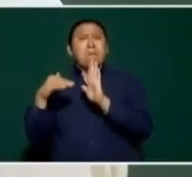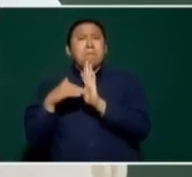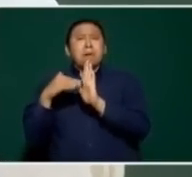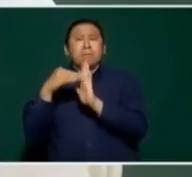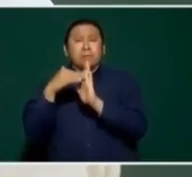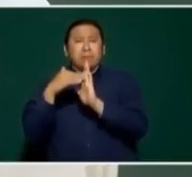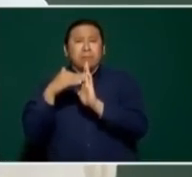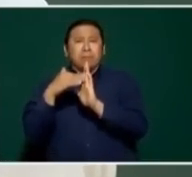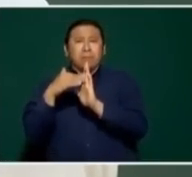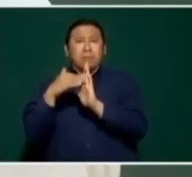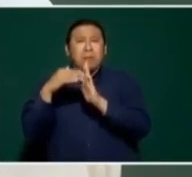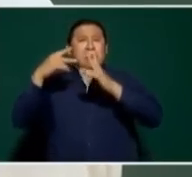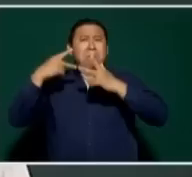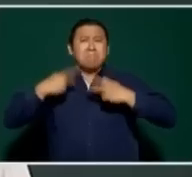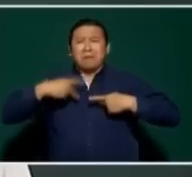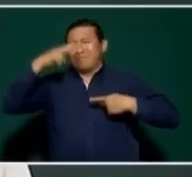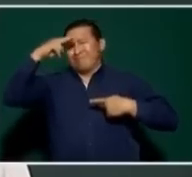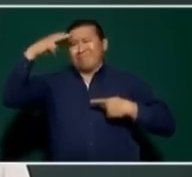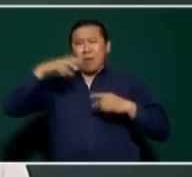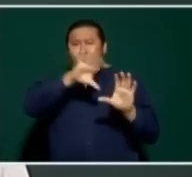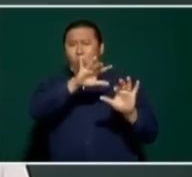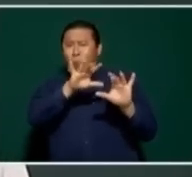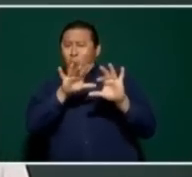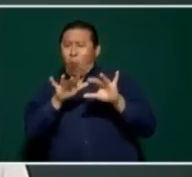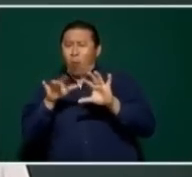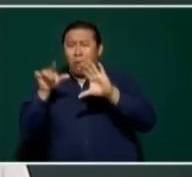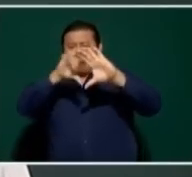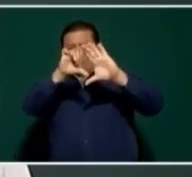millones de mexicanos.